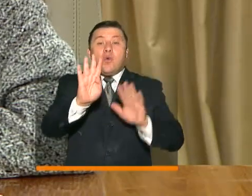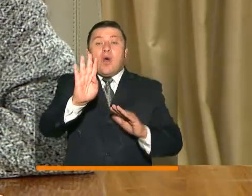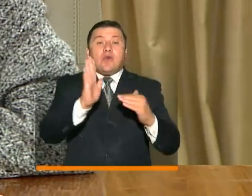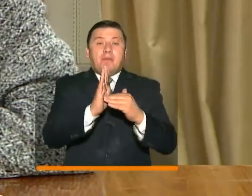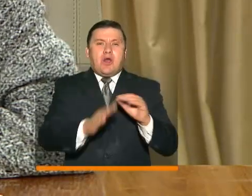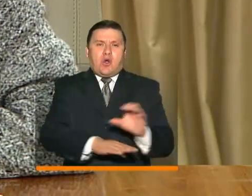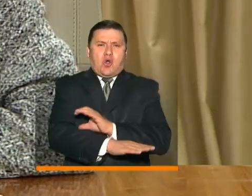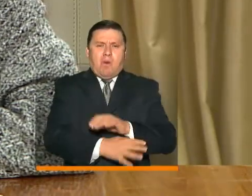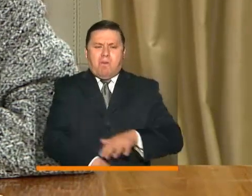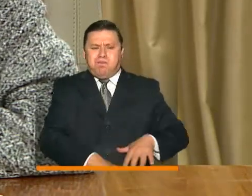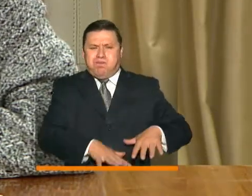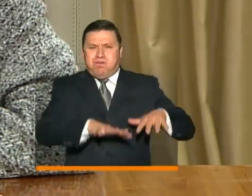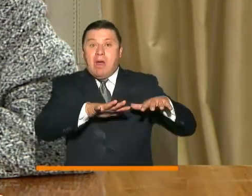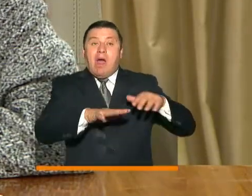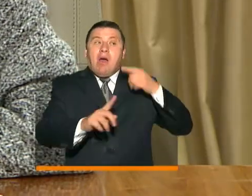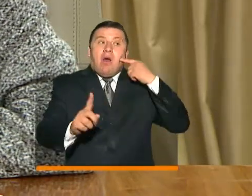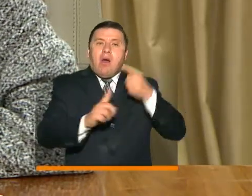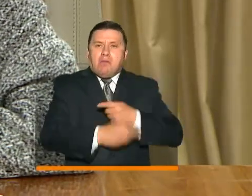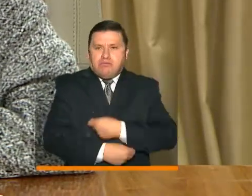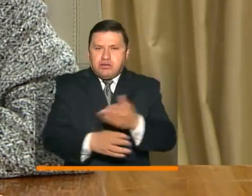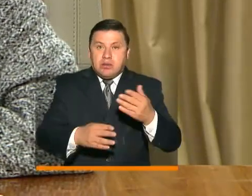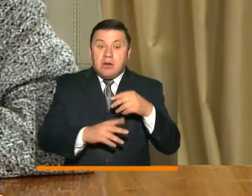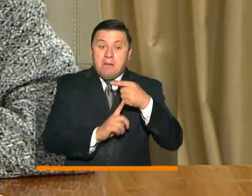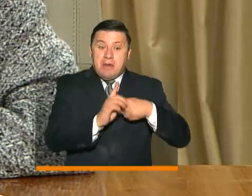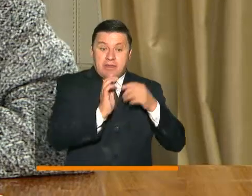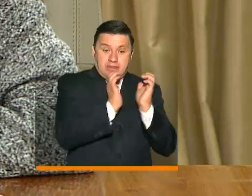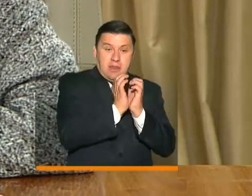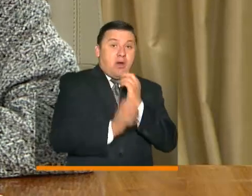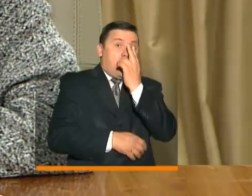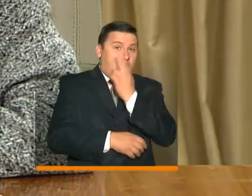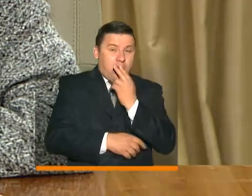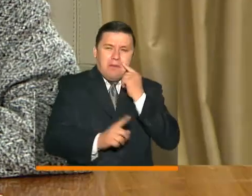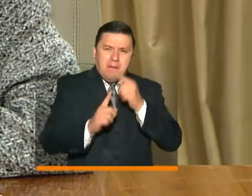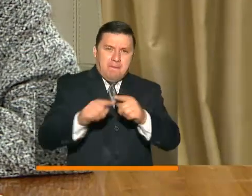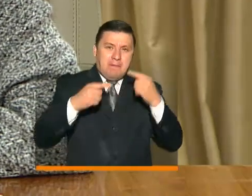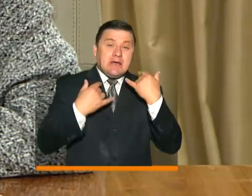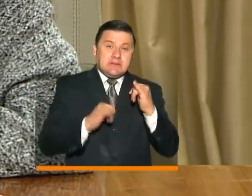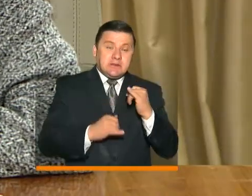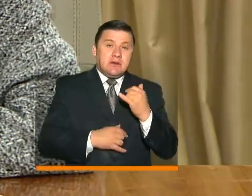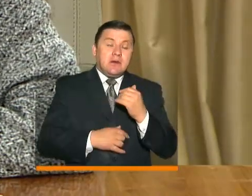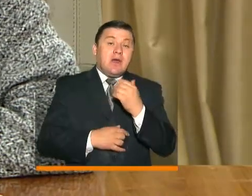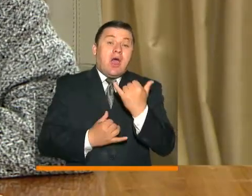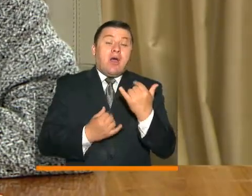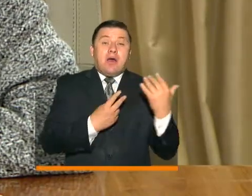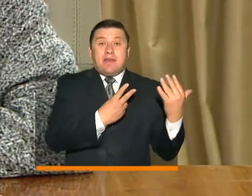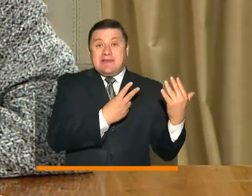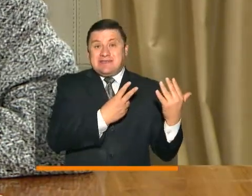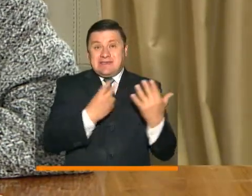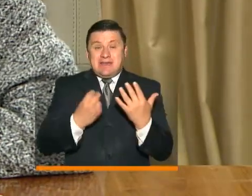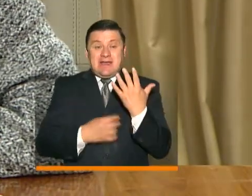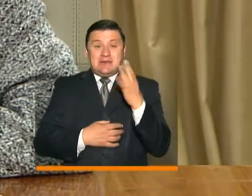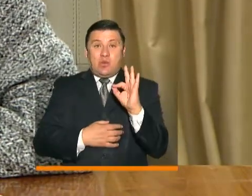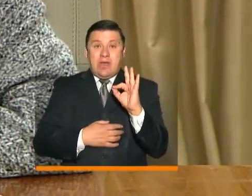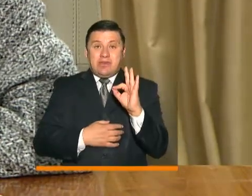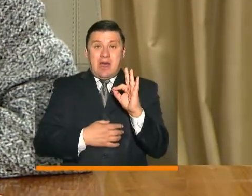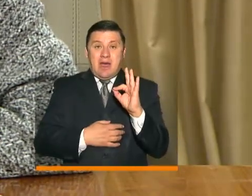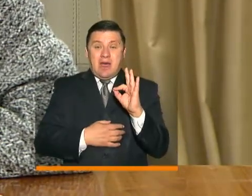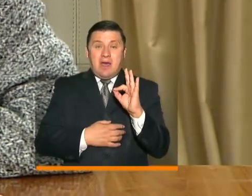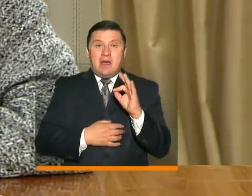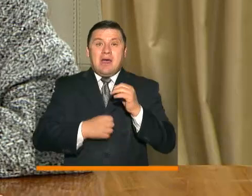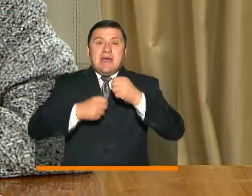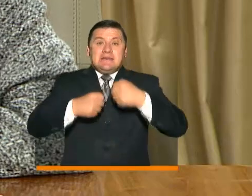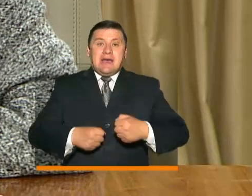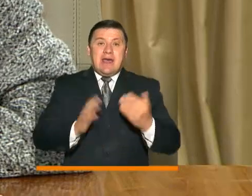Eso lo hemos venido cumpliendo. En el mes de mayo cumplimos esa meta, llegamos a más de 750